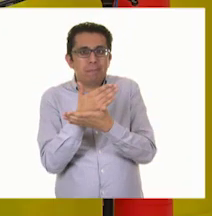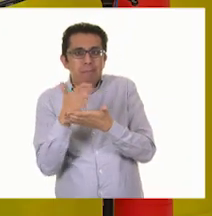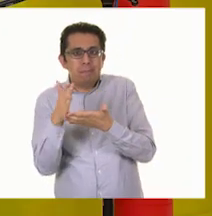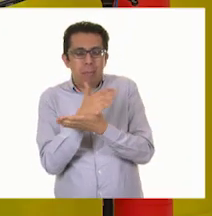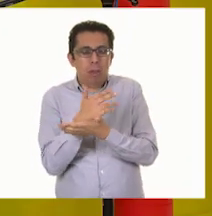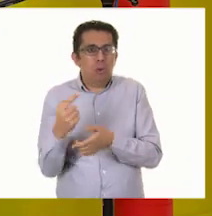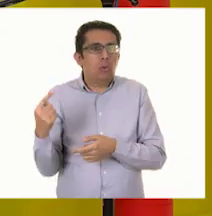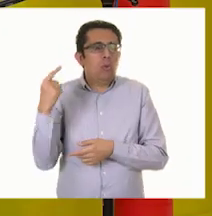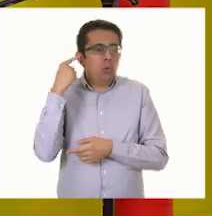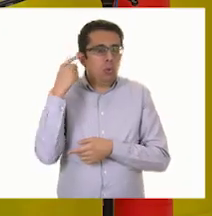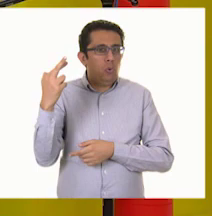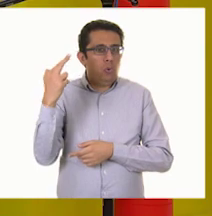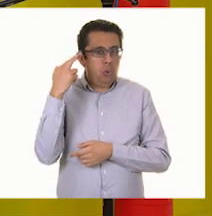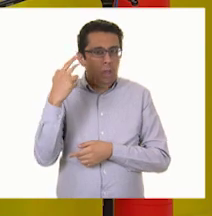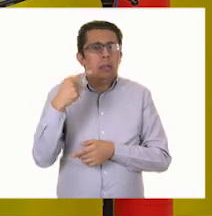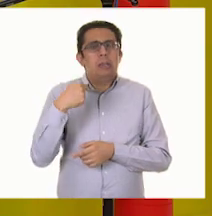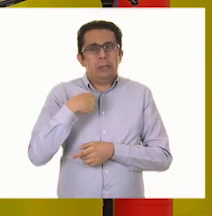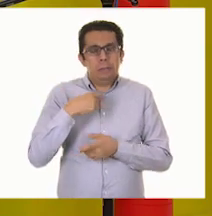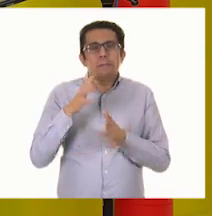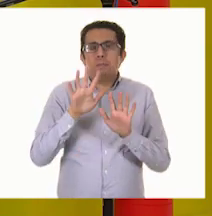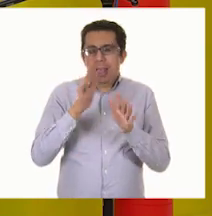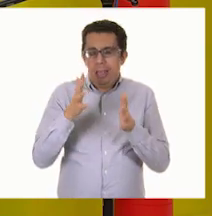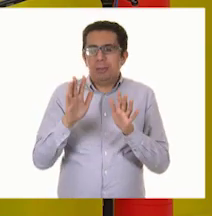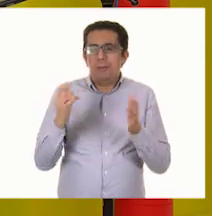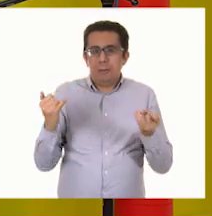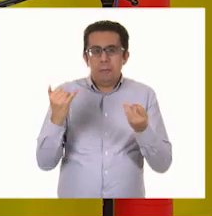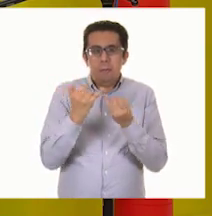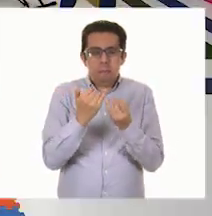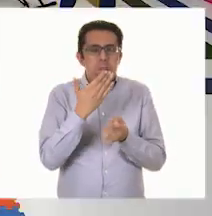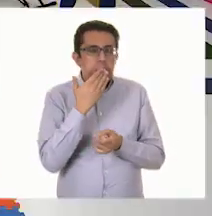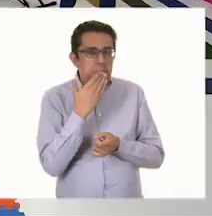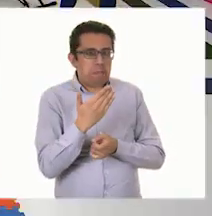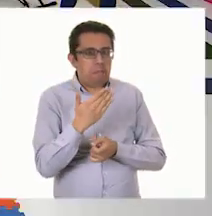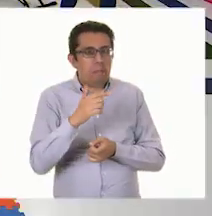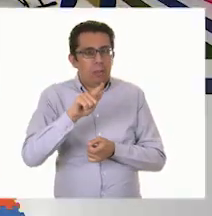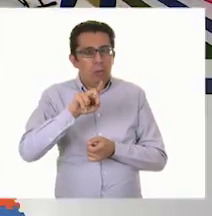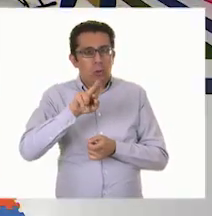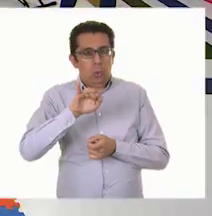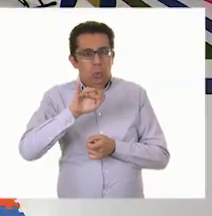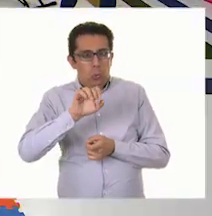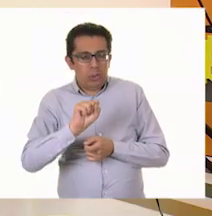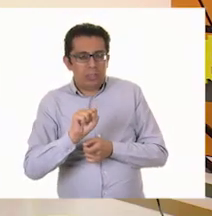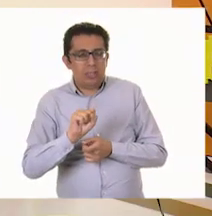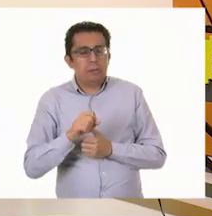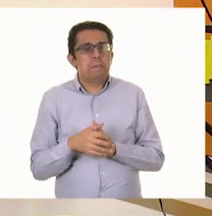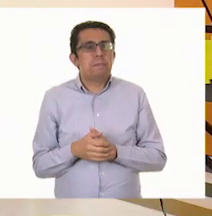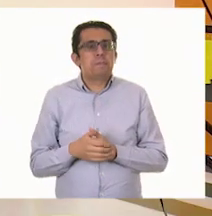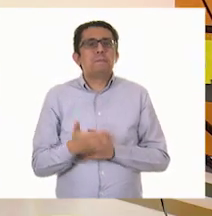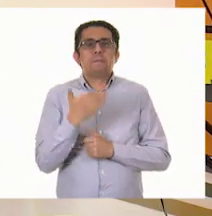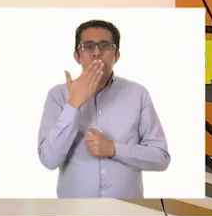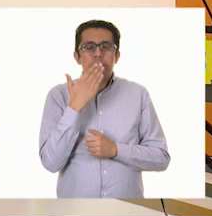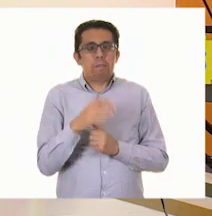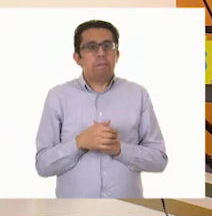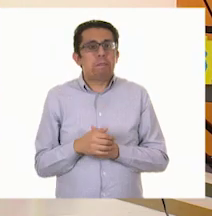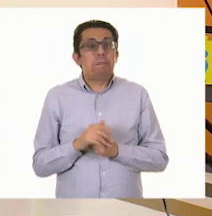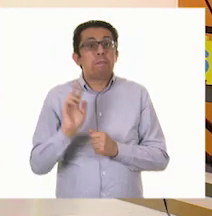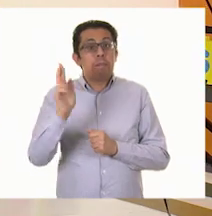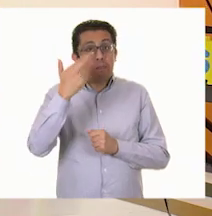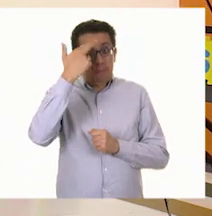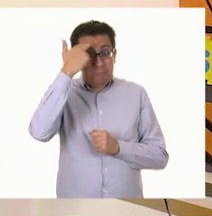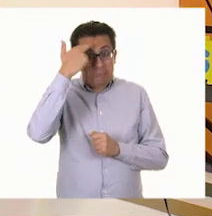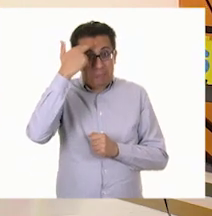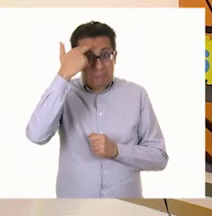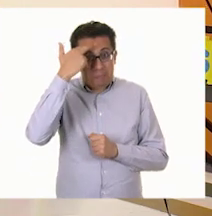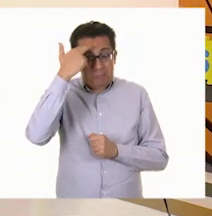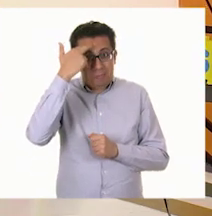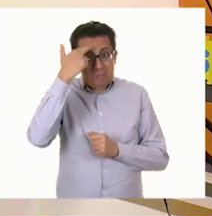identificaste, Luis? Sí, un poquito, sí. Muy bien, Luis. Muy bien. Pues recuerden